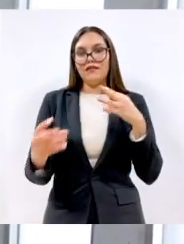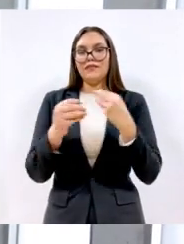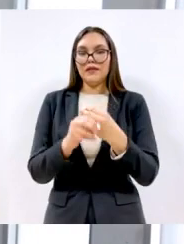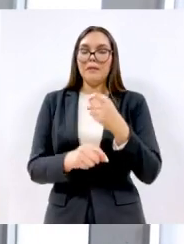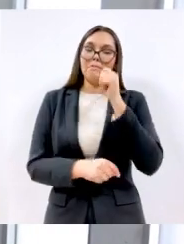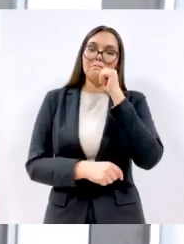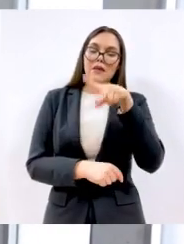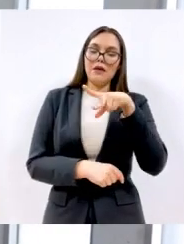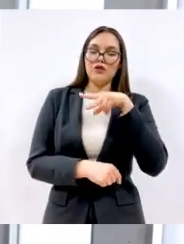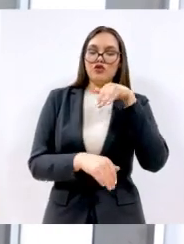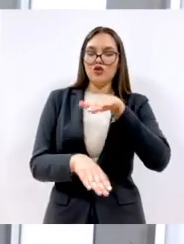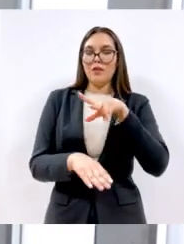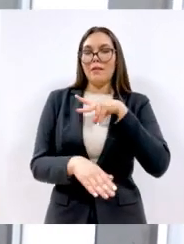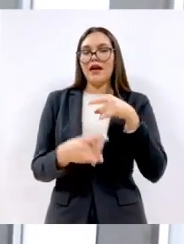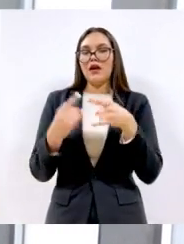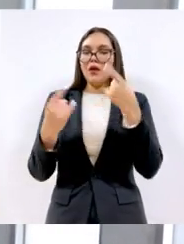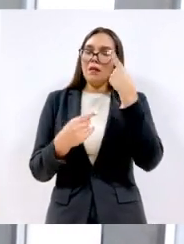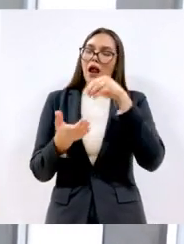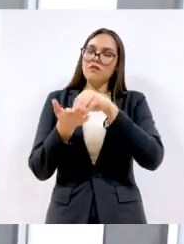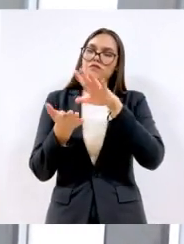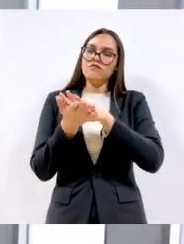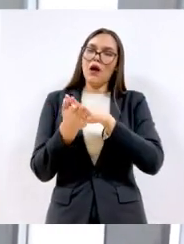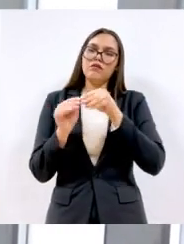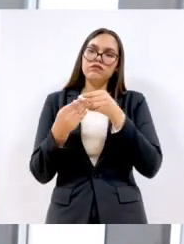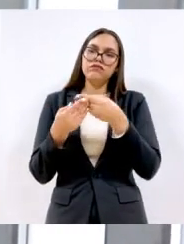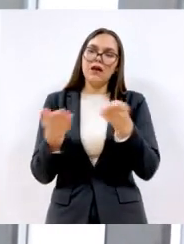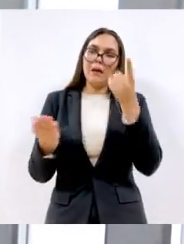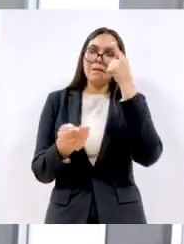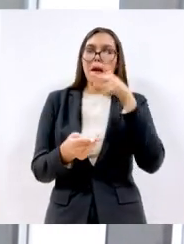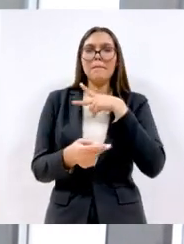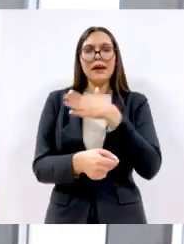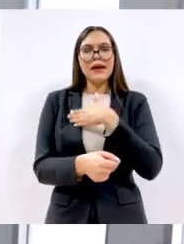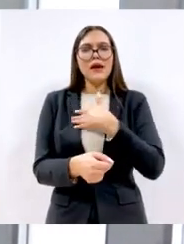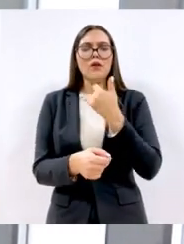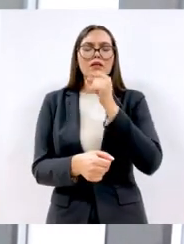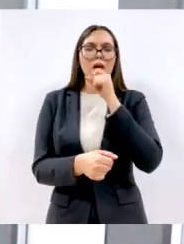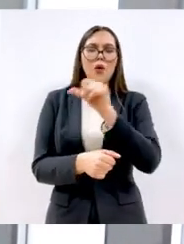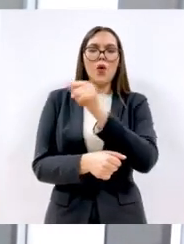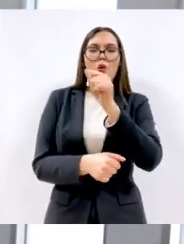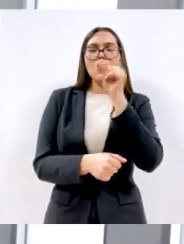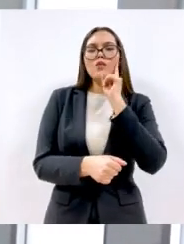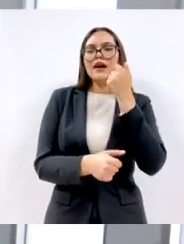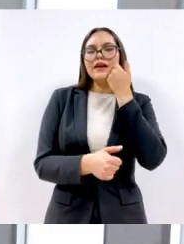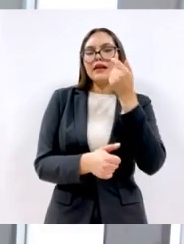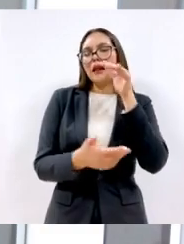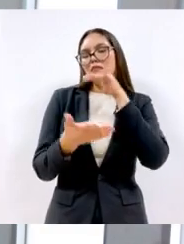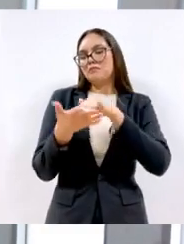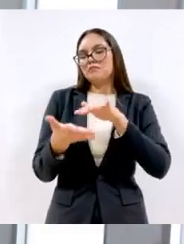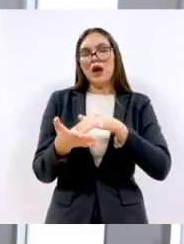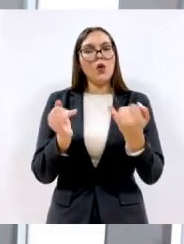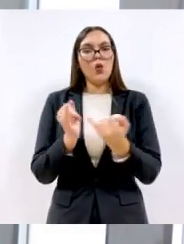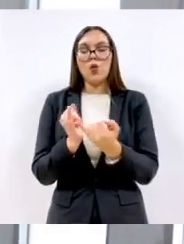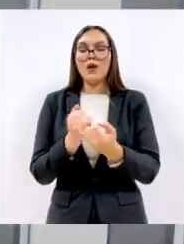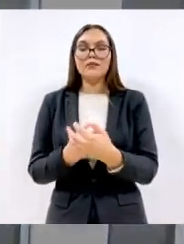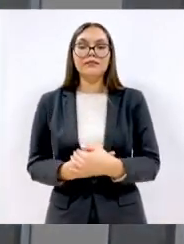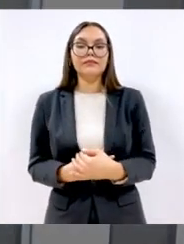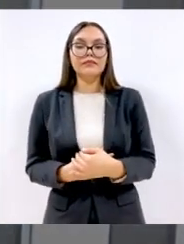biografía. Es una autobiografía que quiero para dejárselas pues a mis hijos y a las mujeres que la quisieran leer, desde